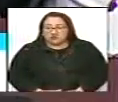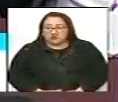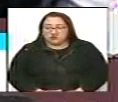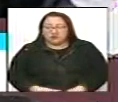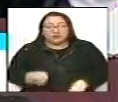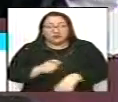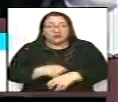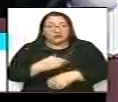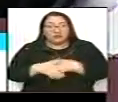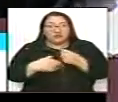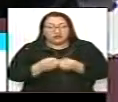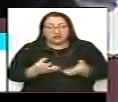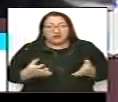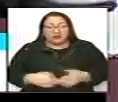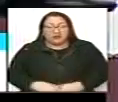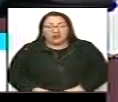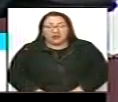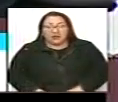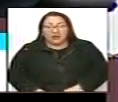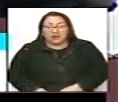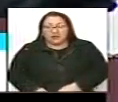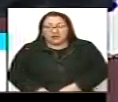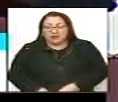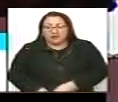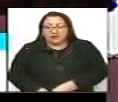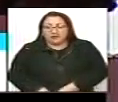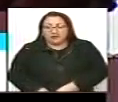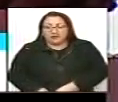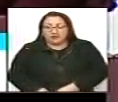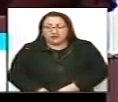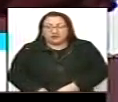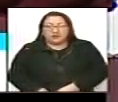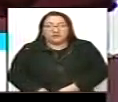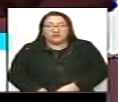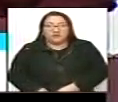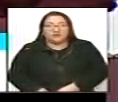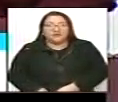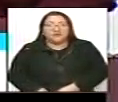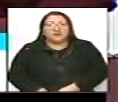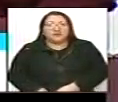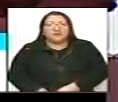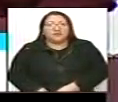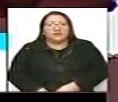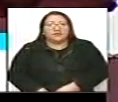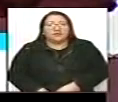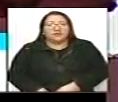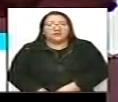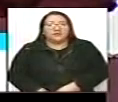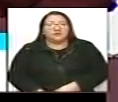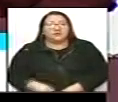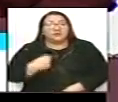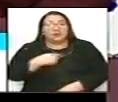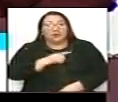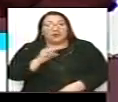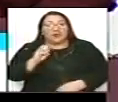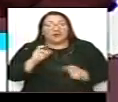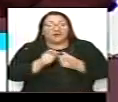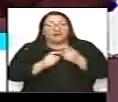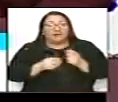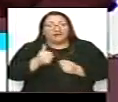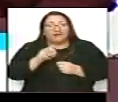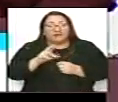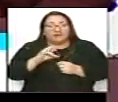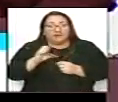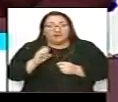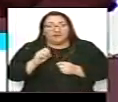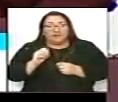se proporcionan. La denuncia que remite la fiscal de la Nación tiene, como ya ha dicho el colega Arce,